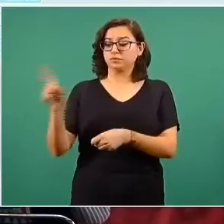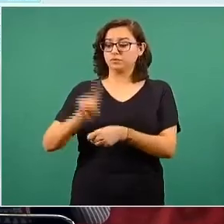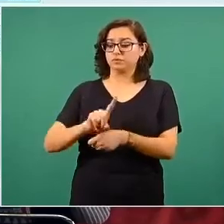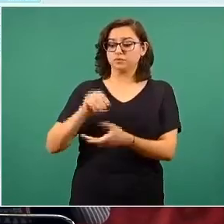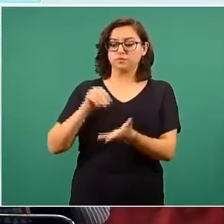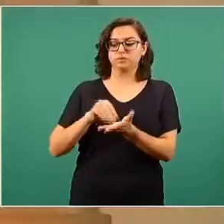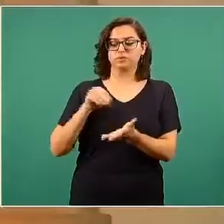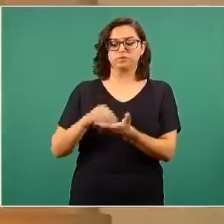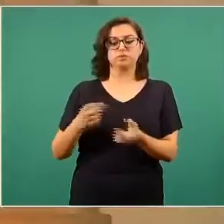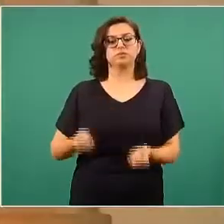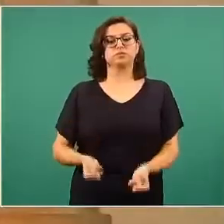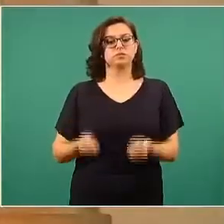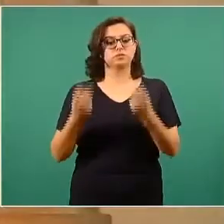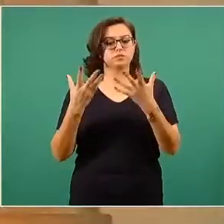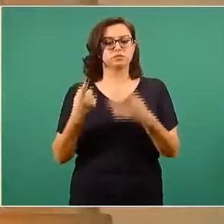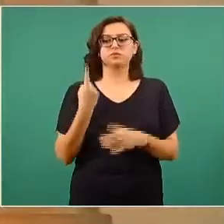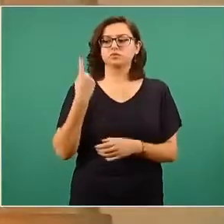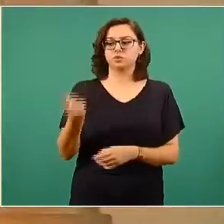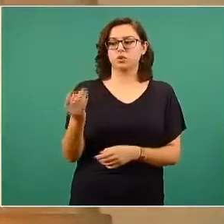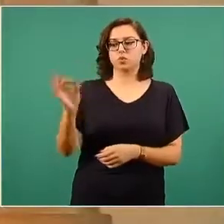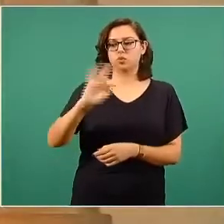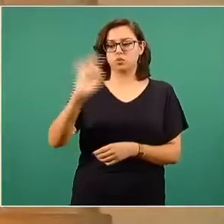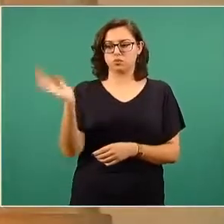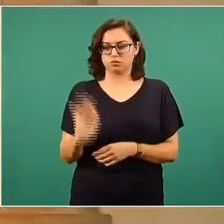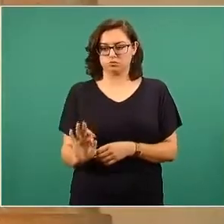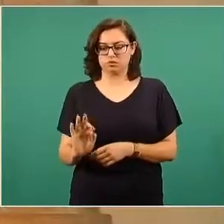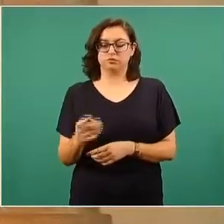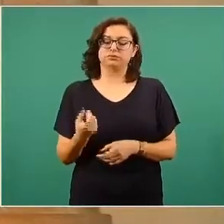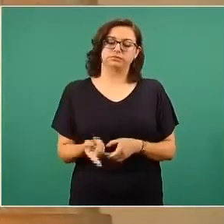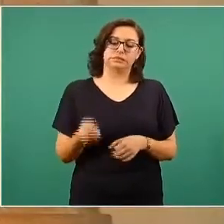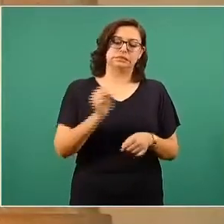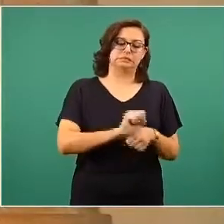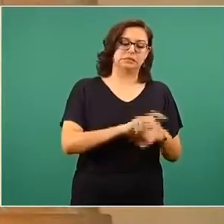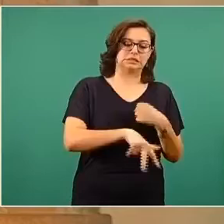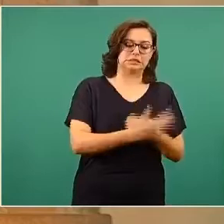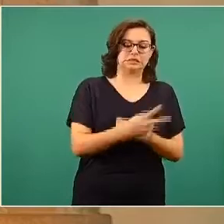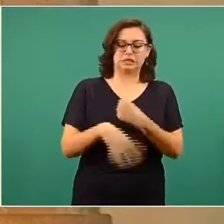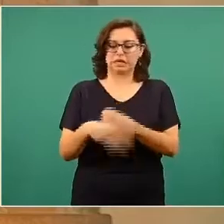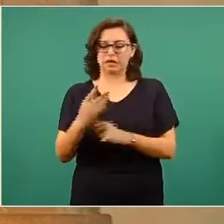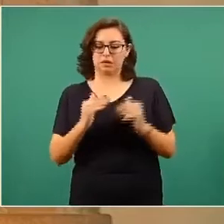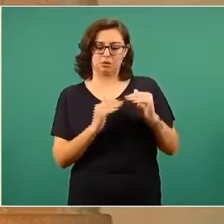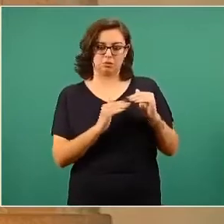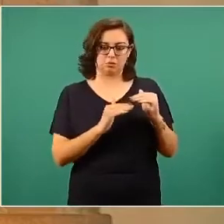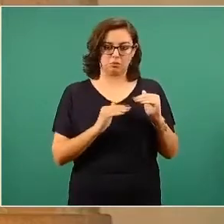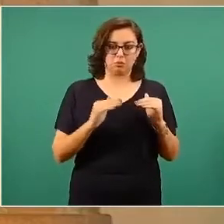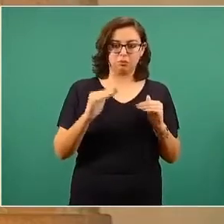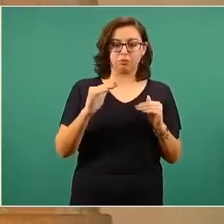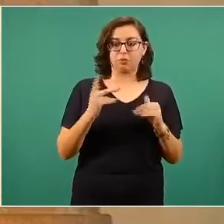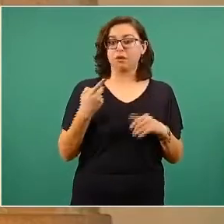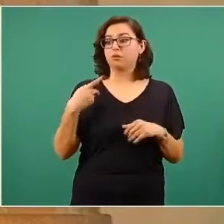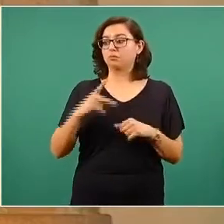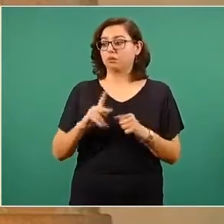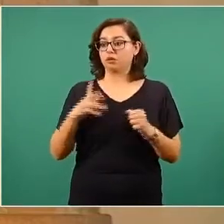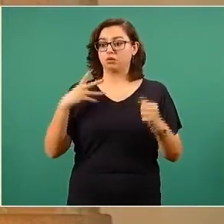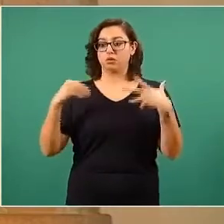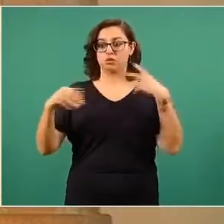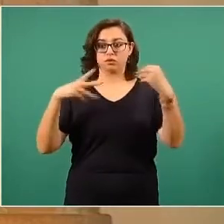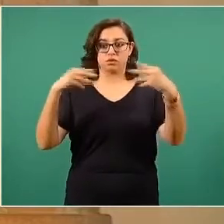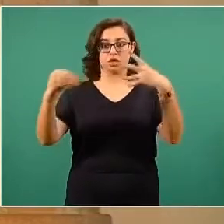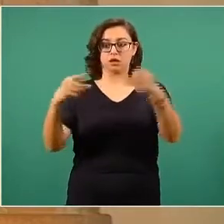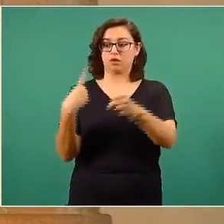incremento del 9% entre la 13 y la 14, todavía este incremento no impacta en casos